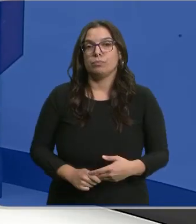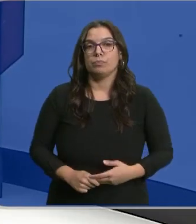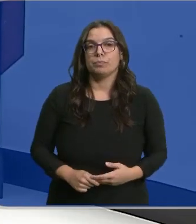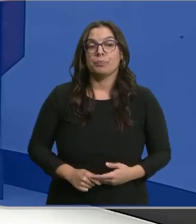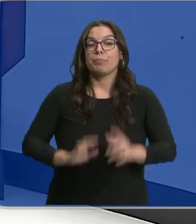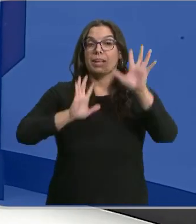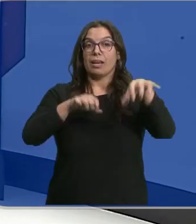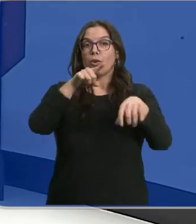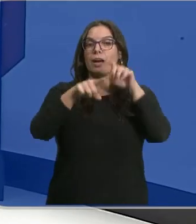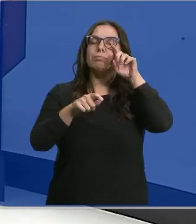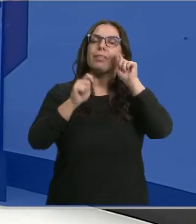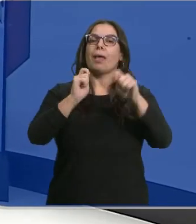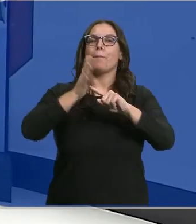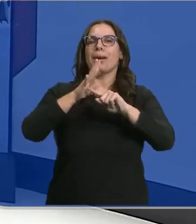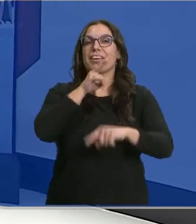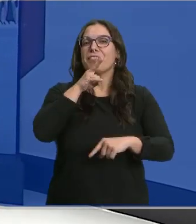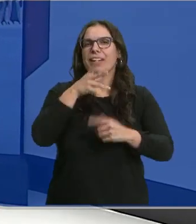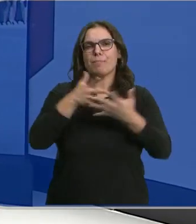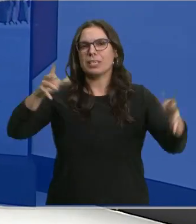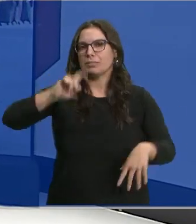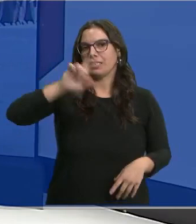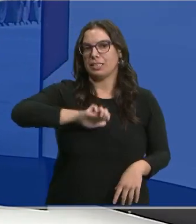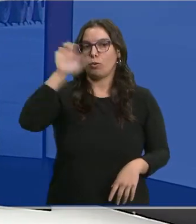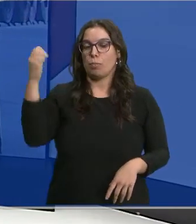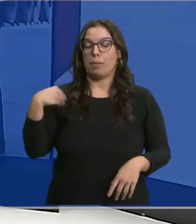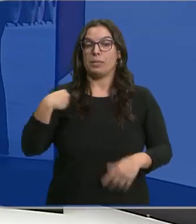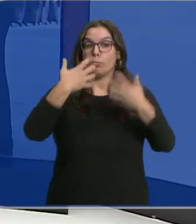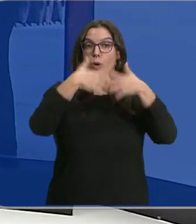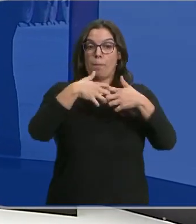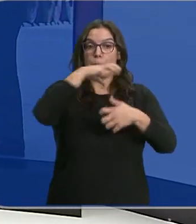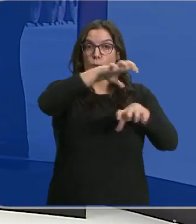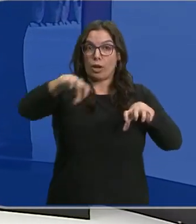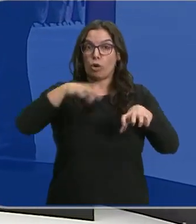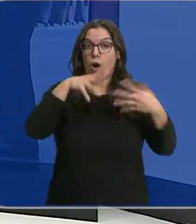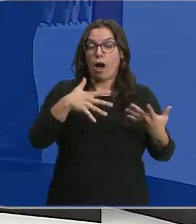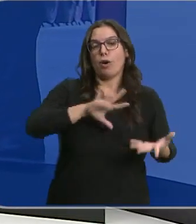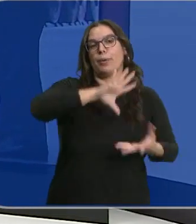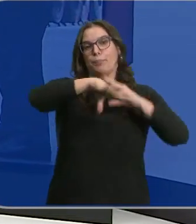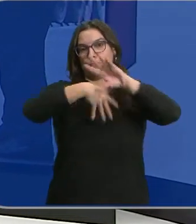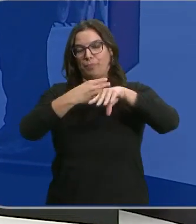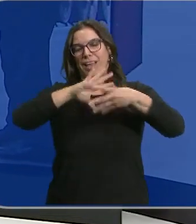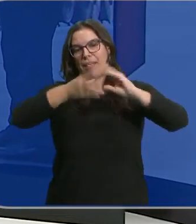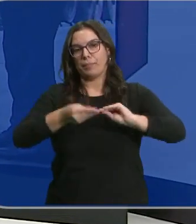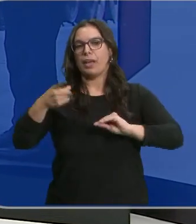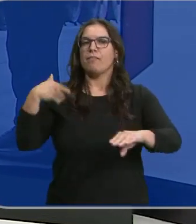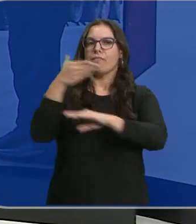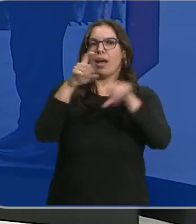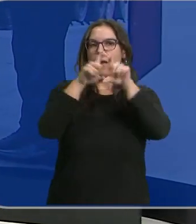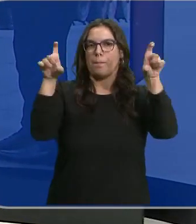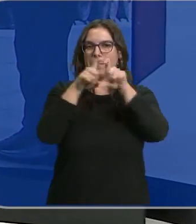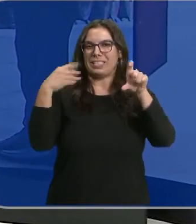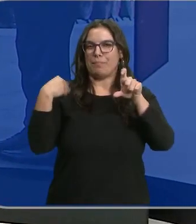León contará con el Parque Verde más grande de Europa, transformando el actual polígono de Villadangos. Lo ha anunciado el presidente de la Junta en Coach Solutions,